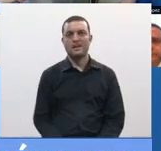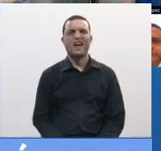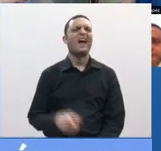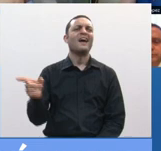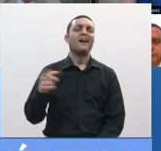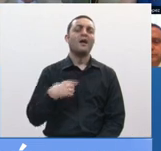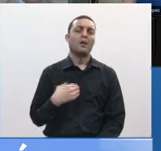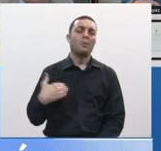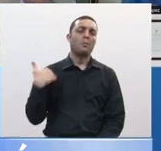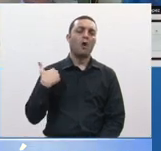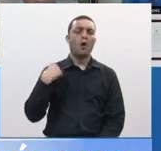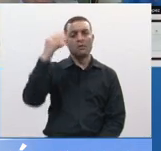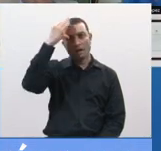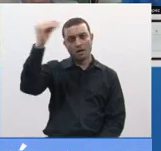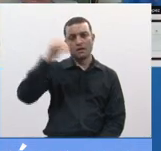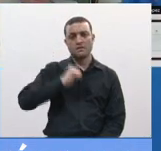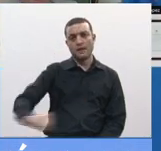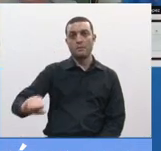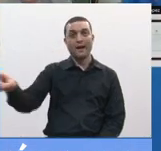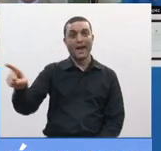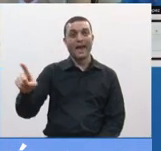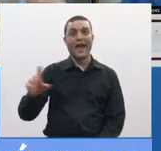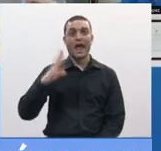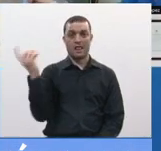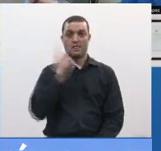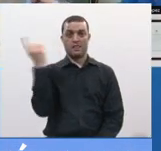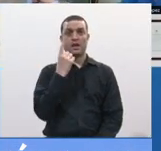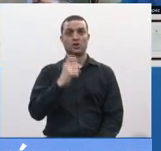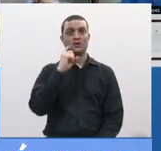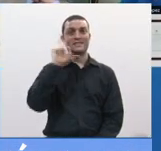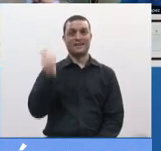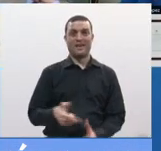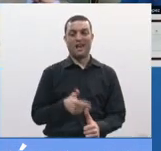de una trampa. Él maneja la CIA, la Interpol, los